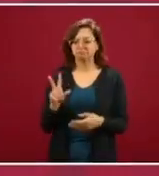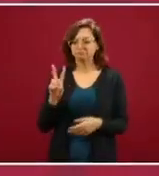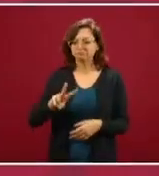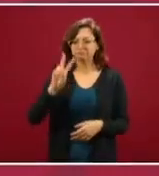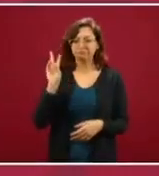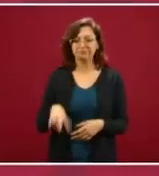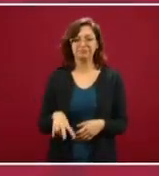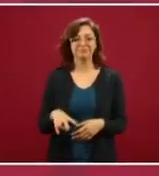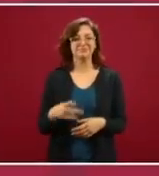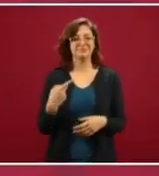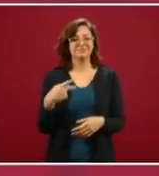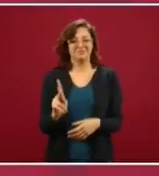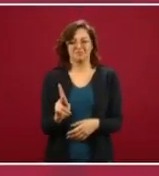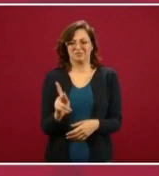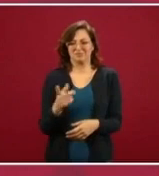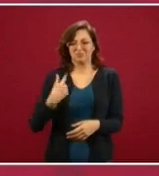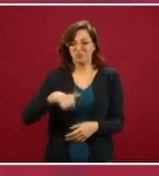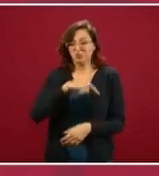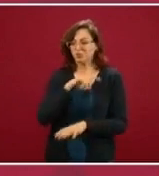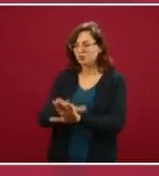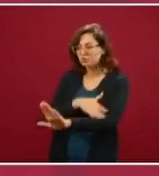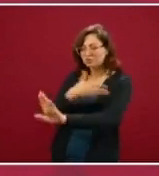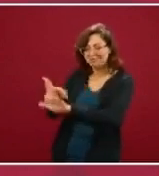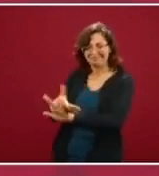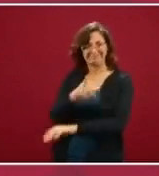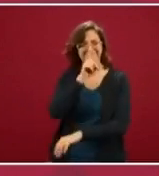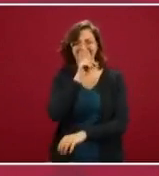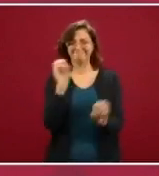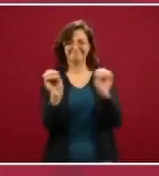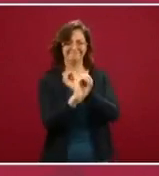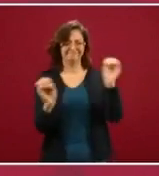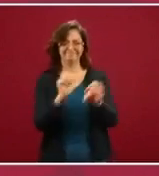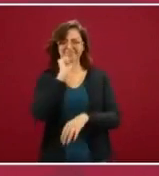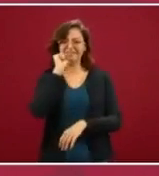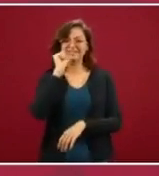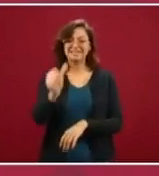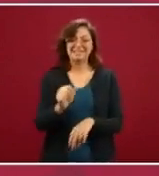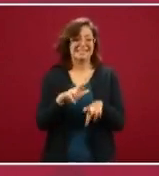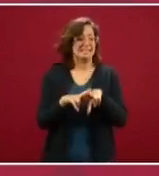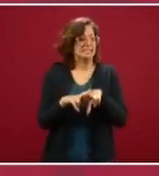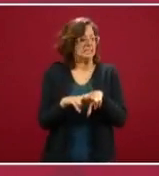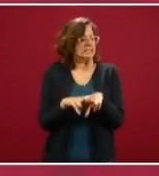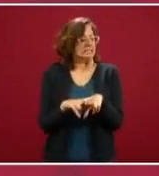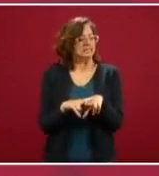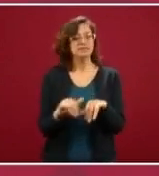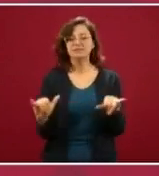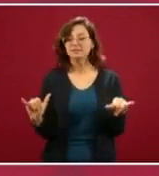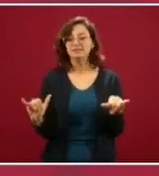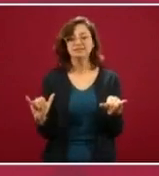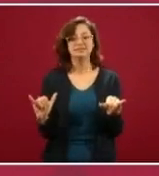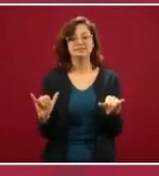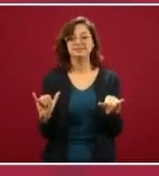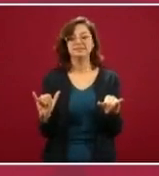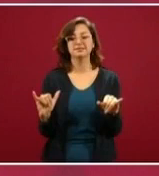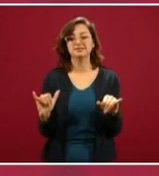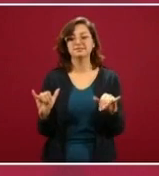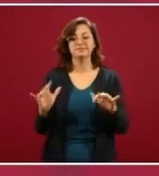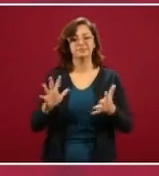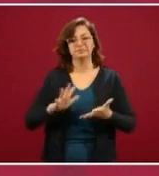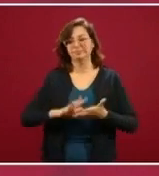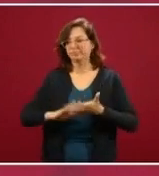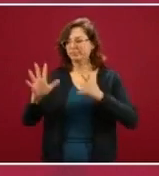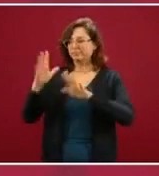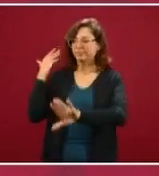¿Y cómo vamos a estar en contra de eso? De ninguna manera. Y menos la